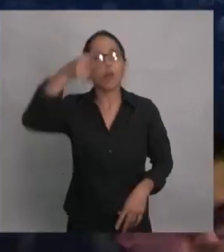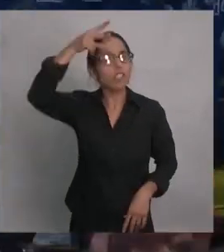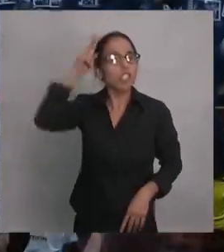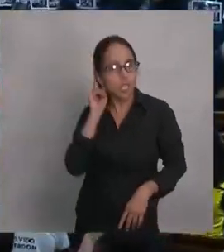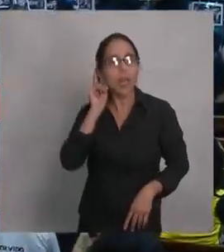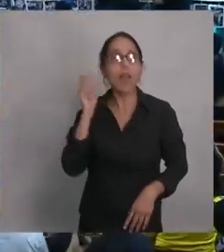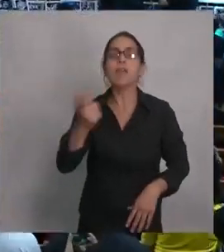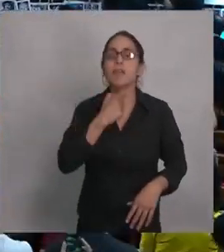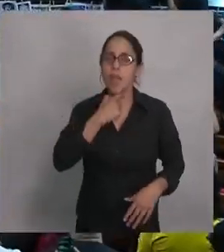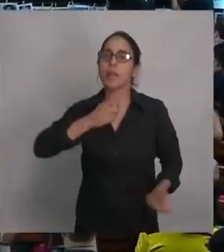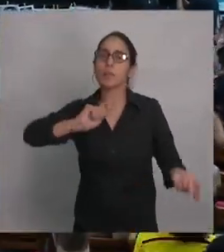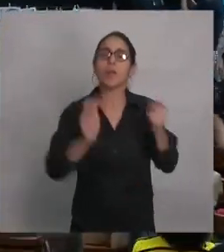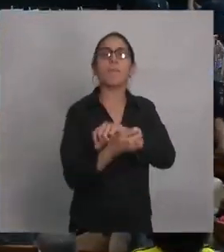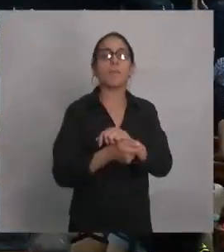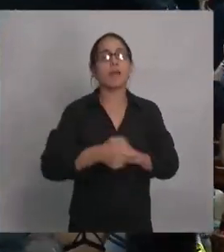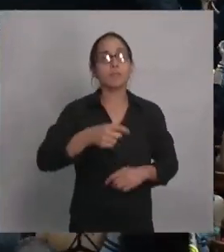cambios. Muchas gracias.